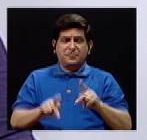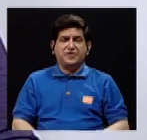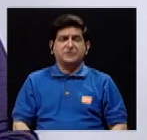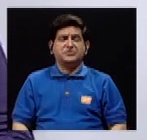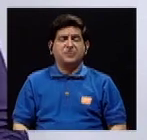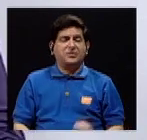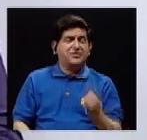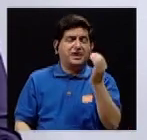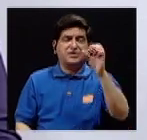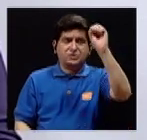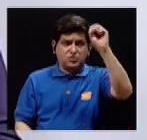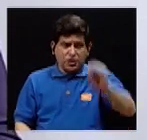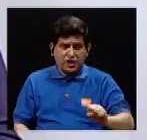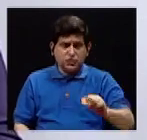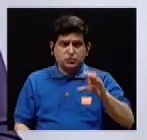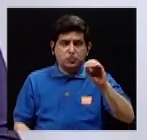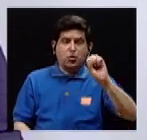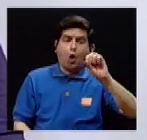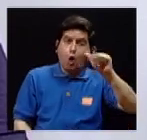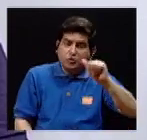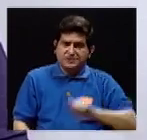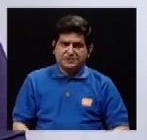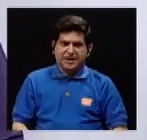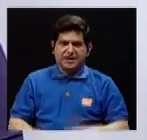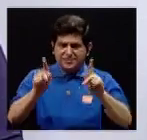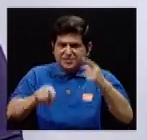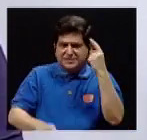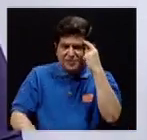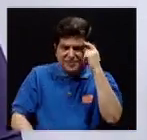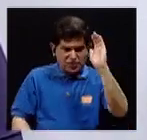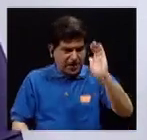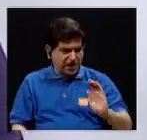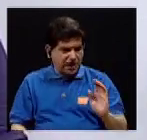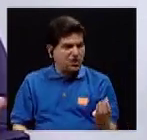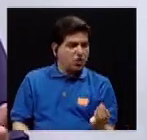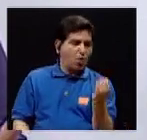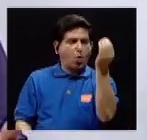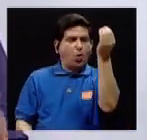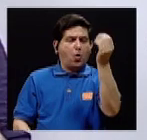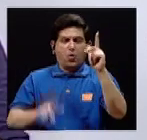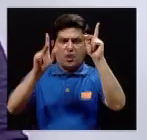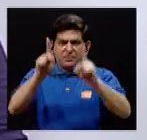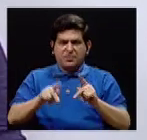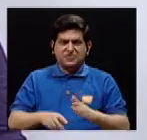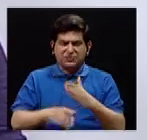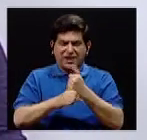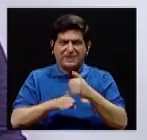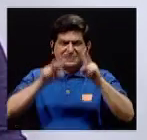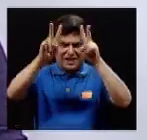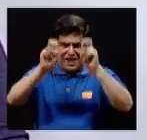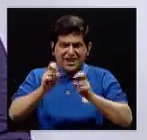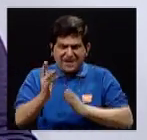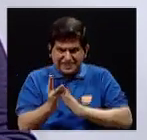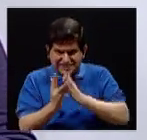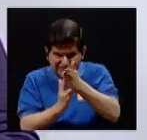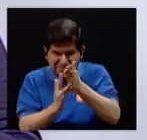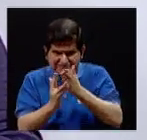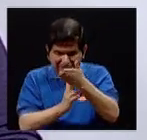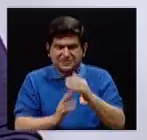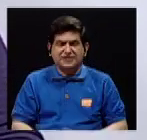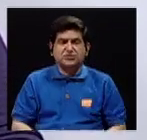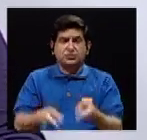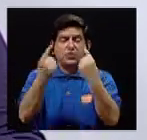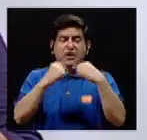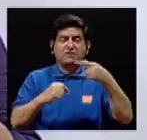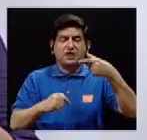haya crecido en la zona sur del país en la Península de Osa o sea pensemos en una persona en un niño o en un adolescente en alguien que va a hacer la prueba de aptitud que viene de